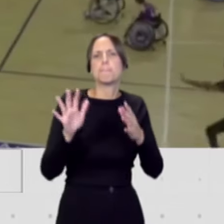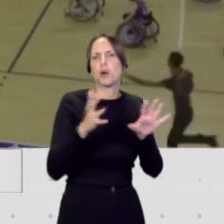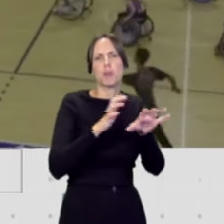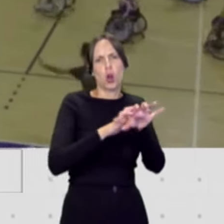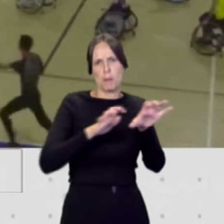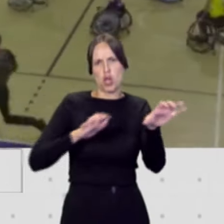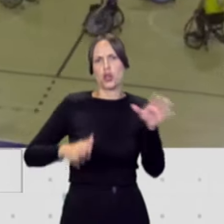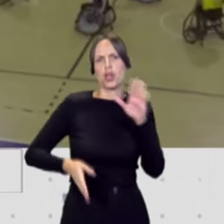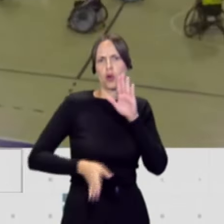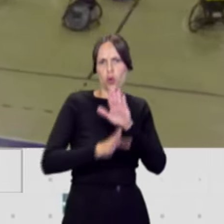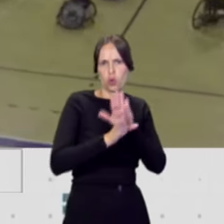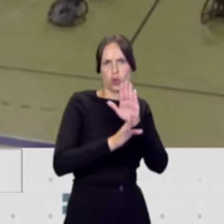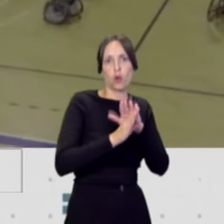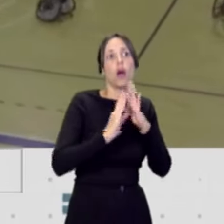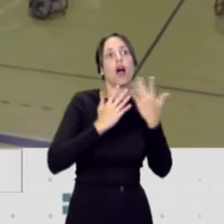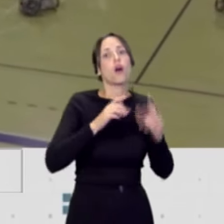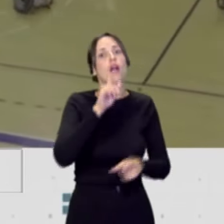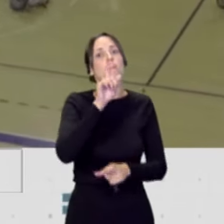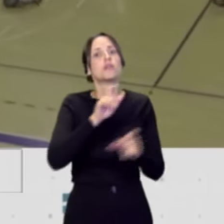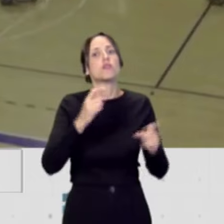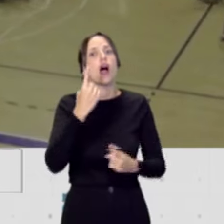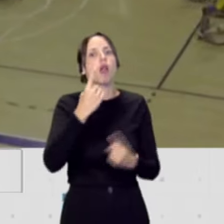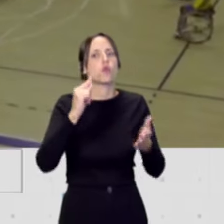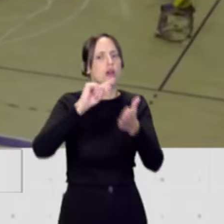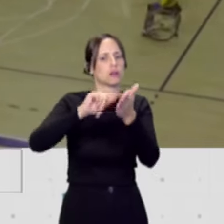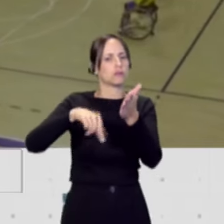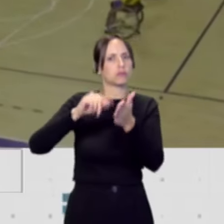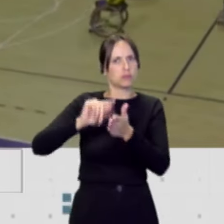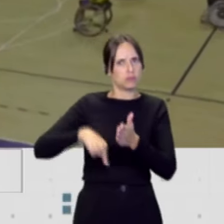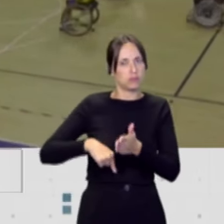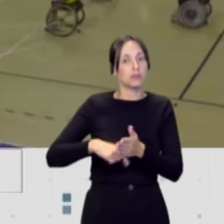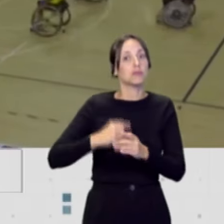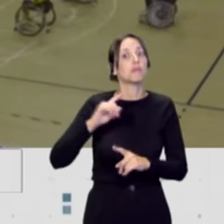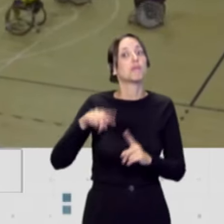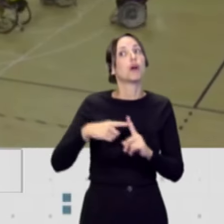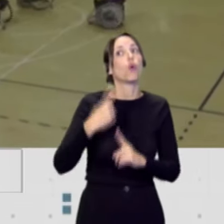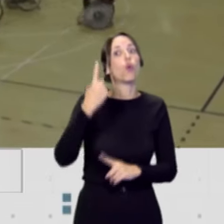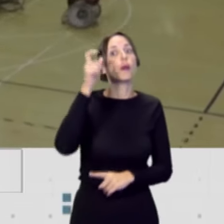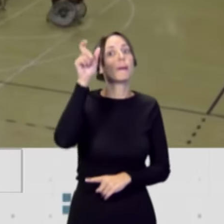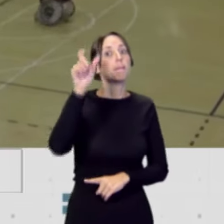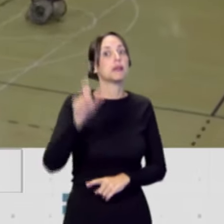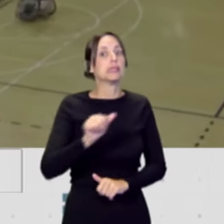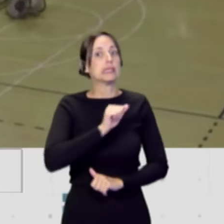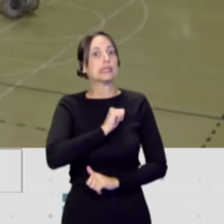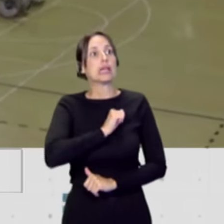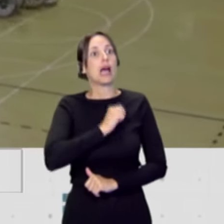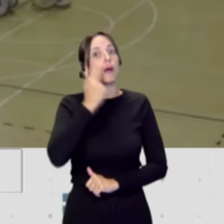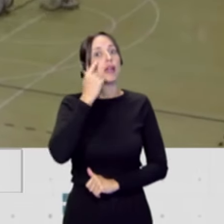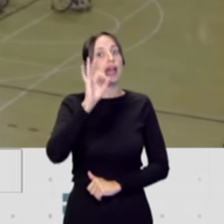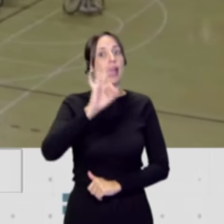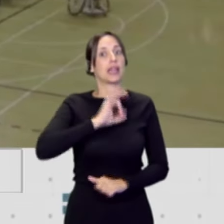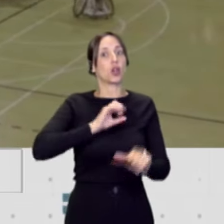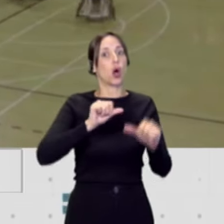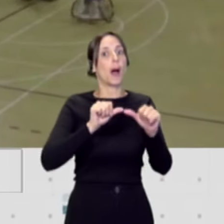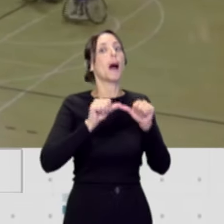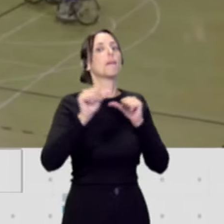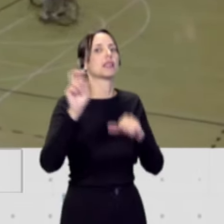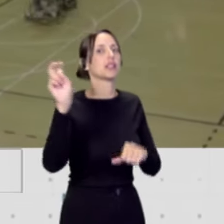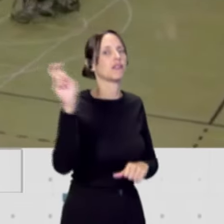reforzado con varios jugadores y tenemos otro pendiente que nos venga a partir de enero porque nos falla un punto 3.